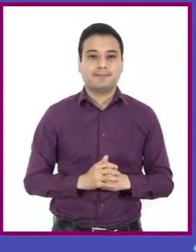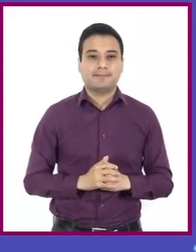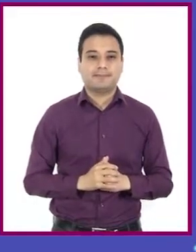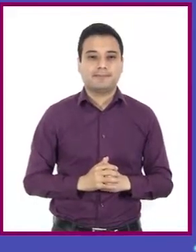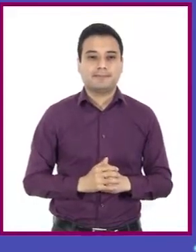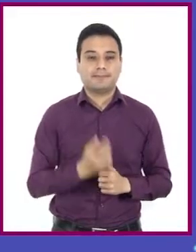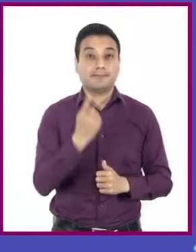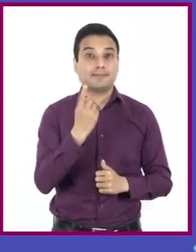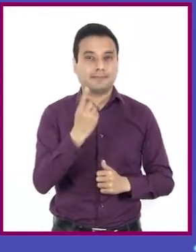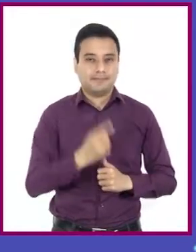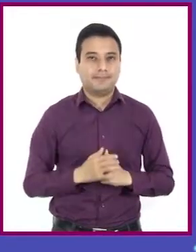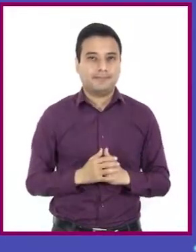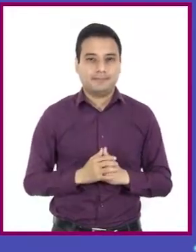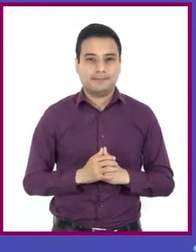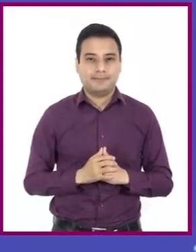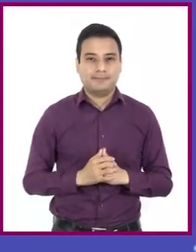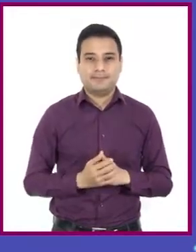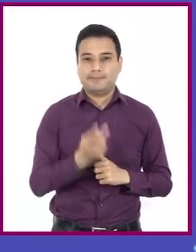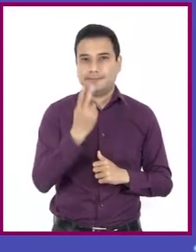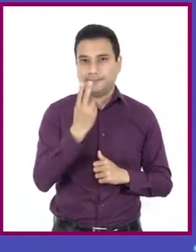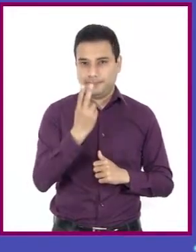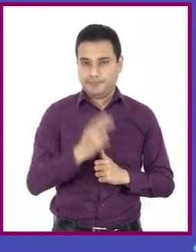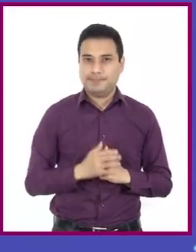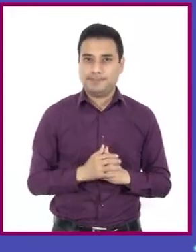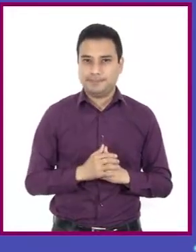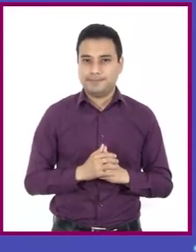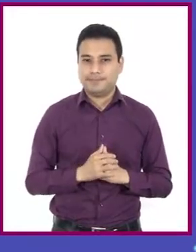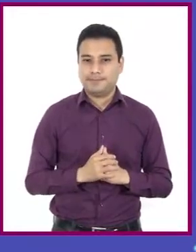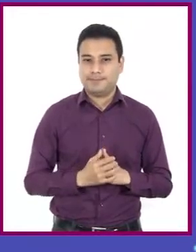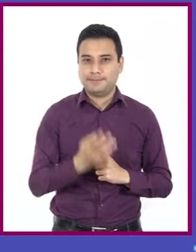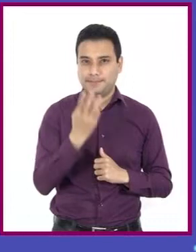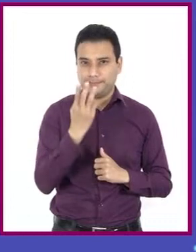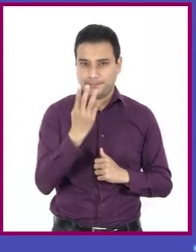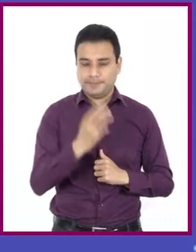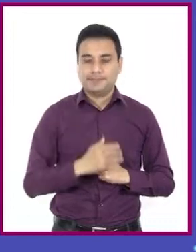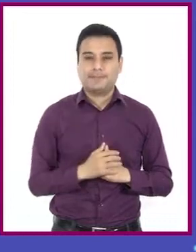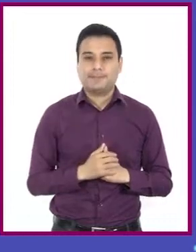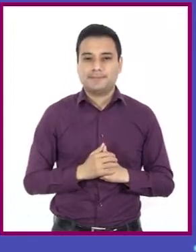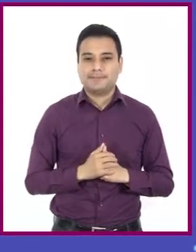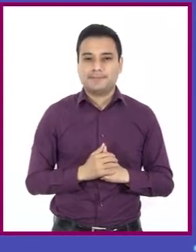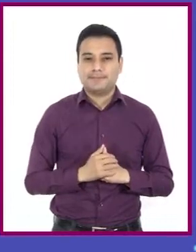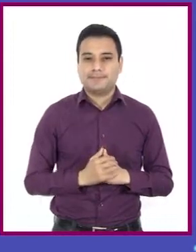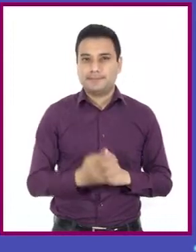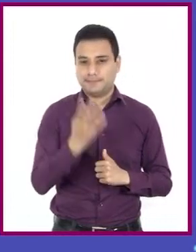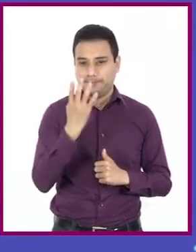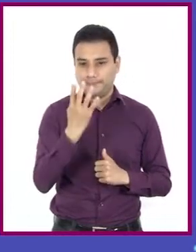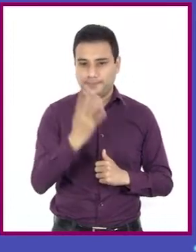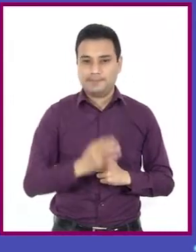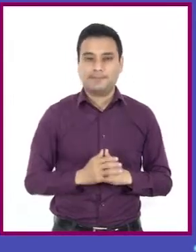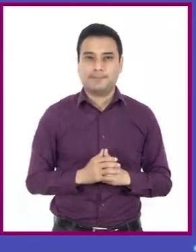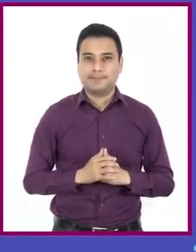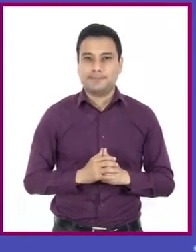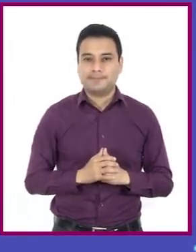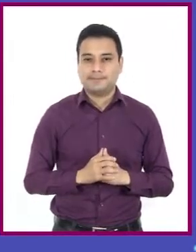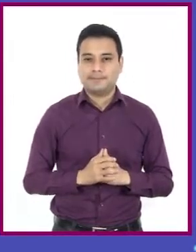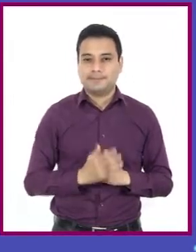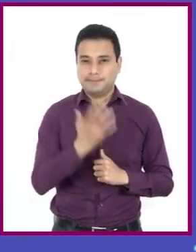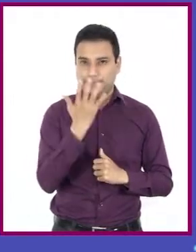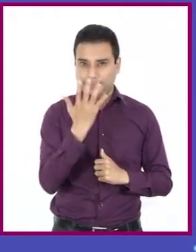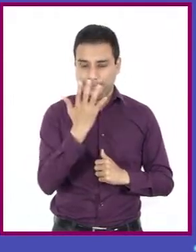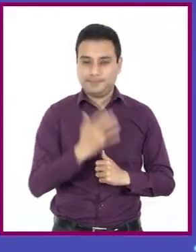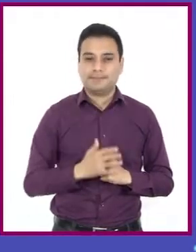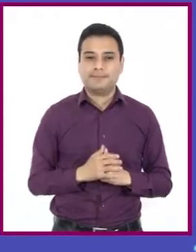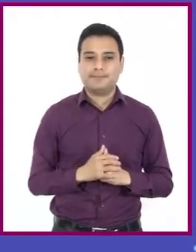1, 2, 3, 4,